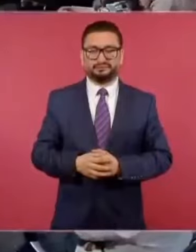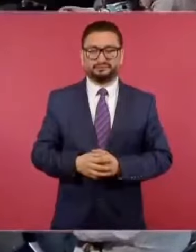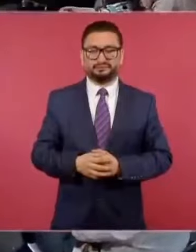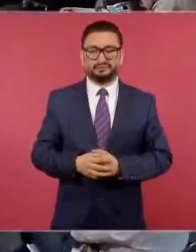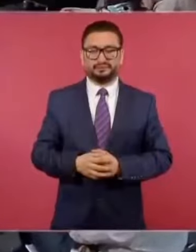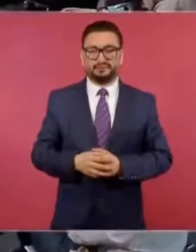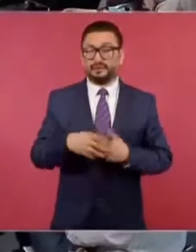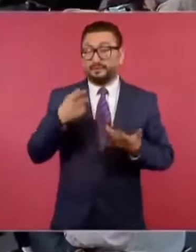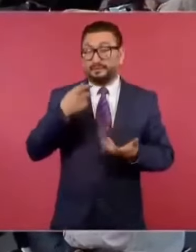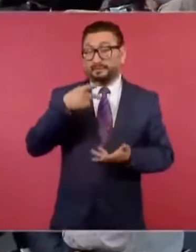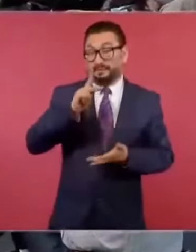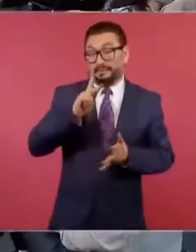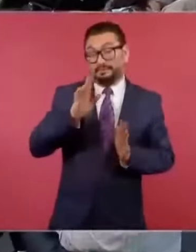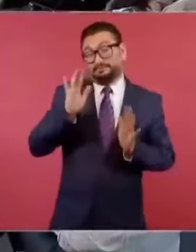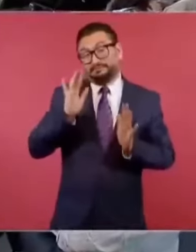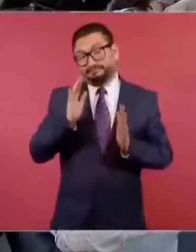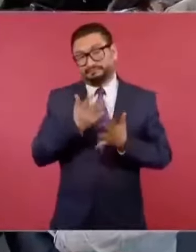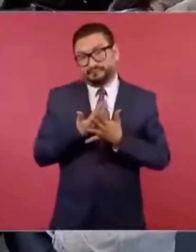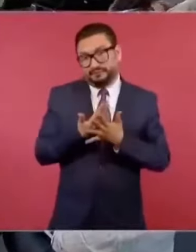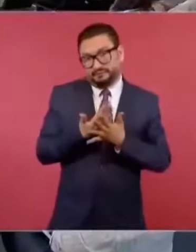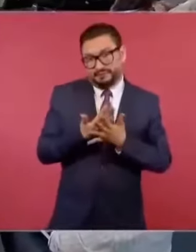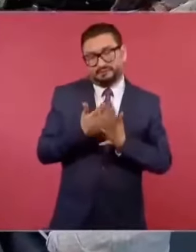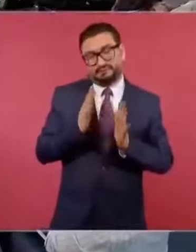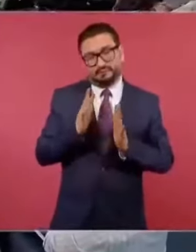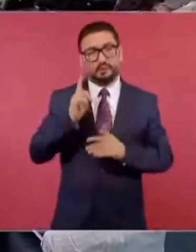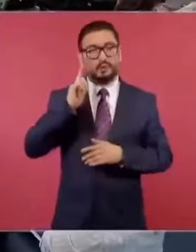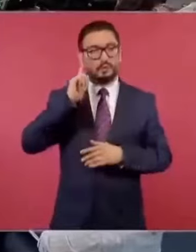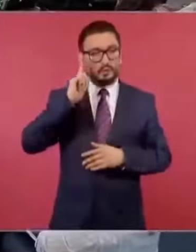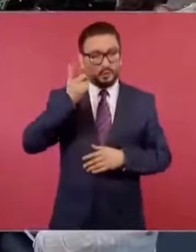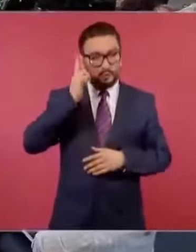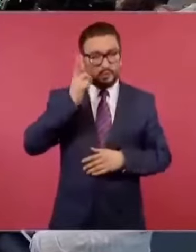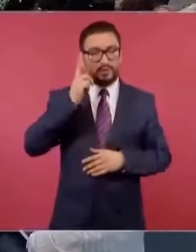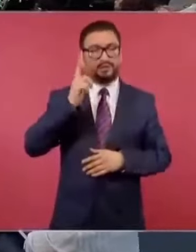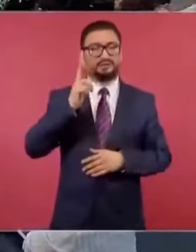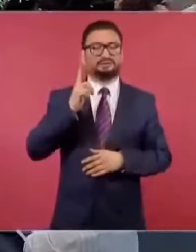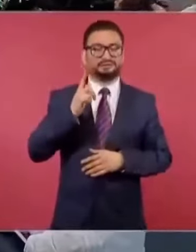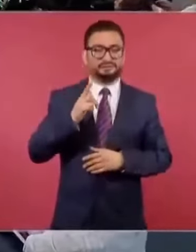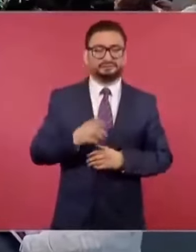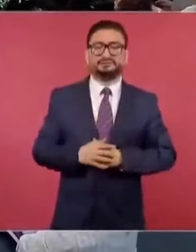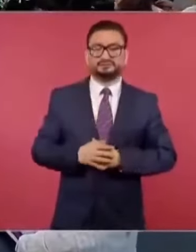Pero bueno, esperemos, deseamos que no